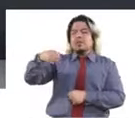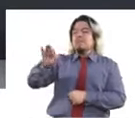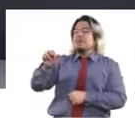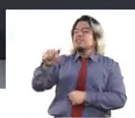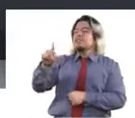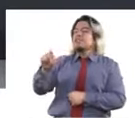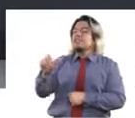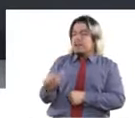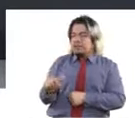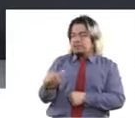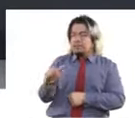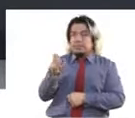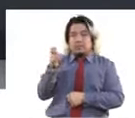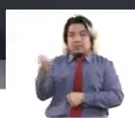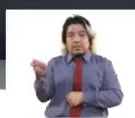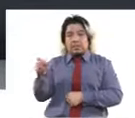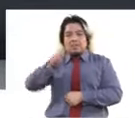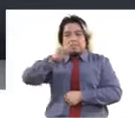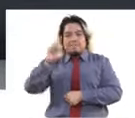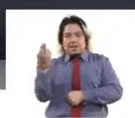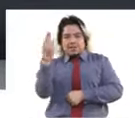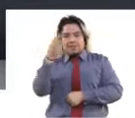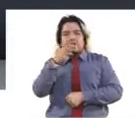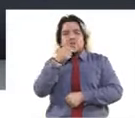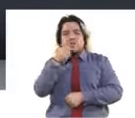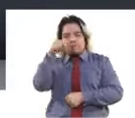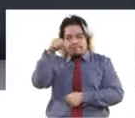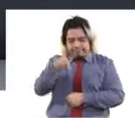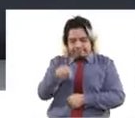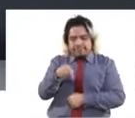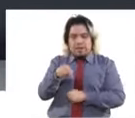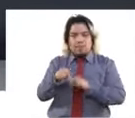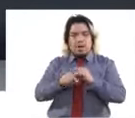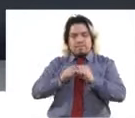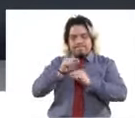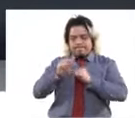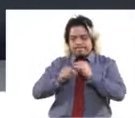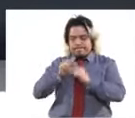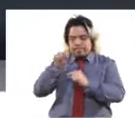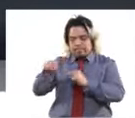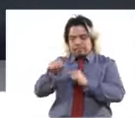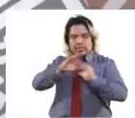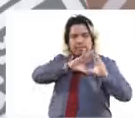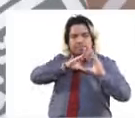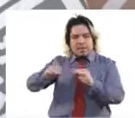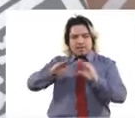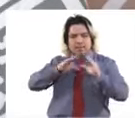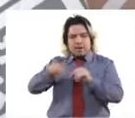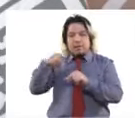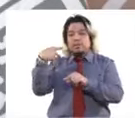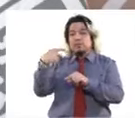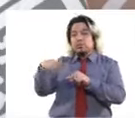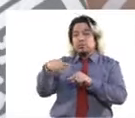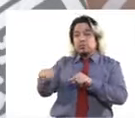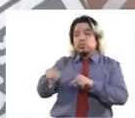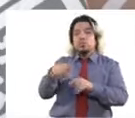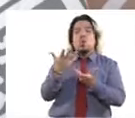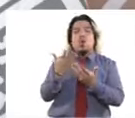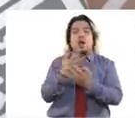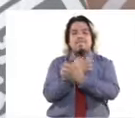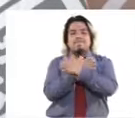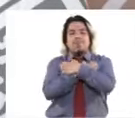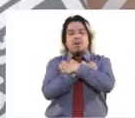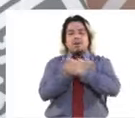y su equipo al frente de la Universidad de la Policía para mejorar la preparación y desarrollo académico de quienes integran esta institución.